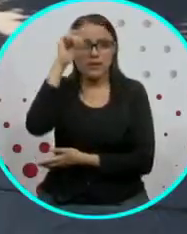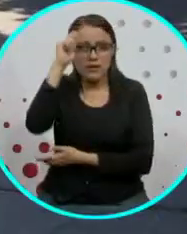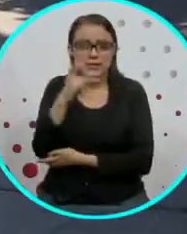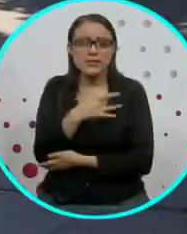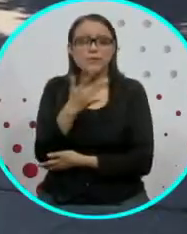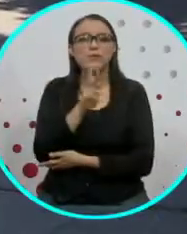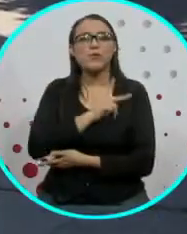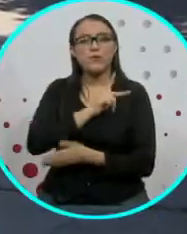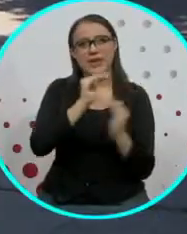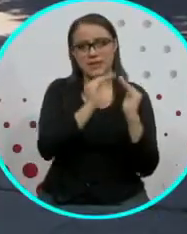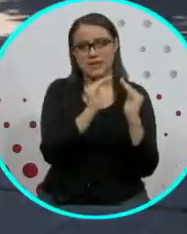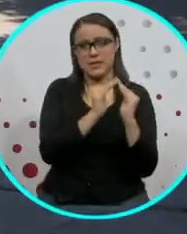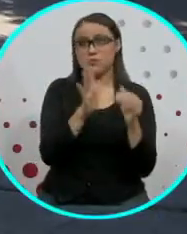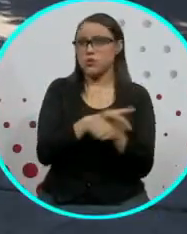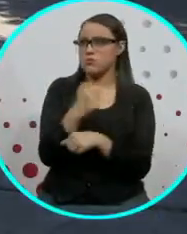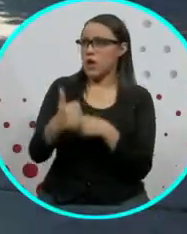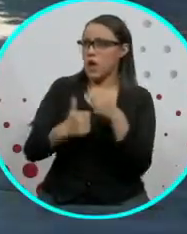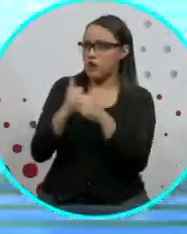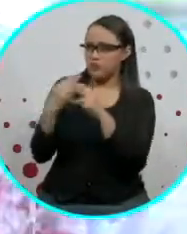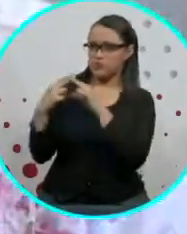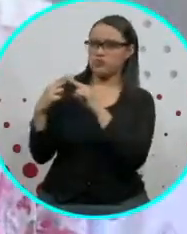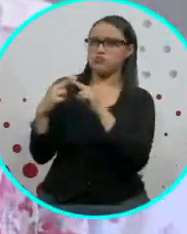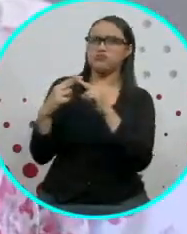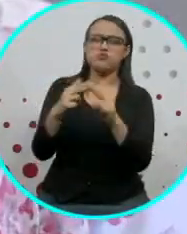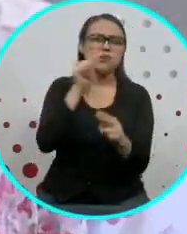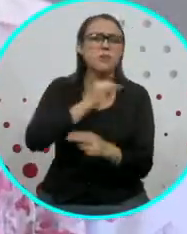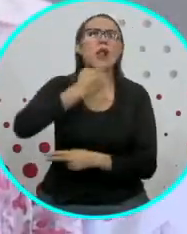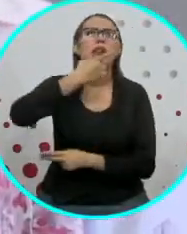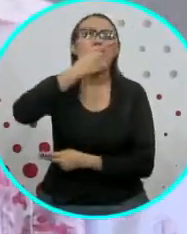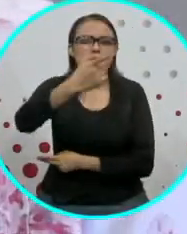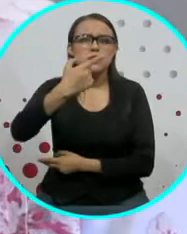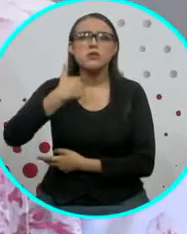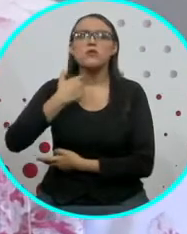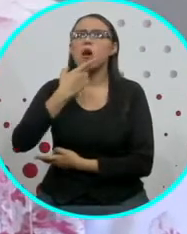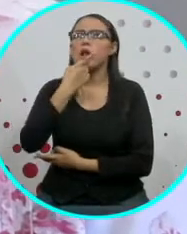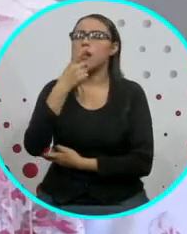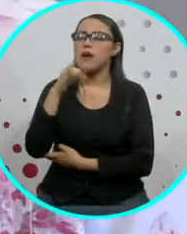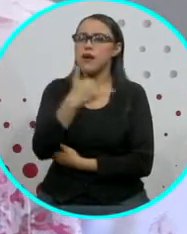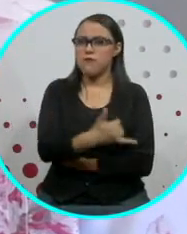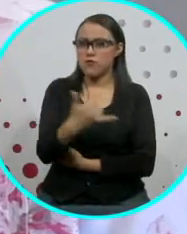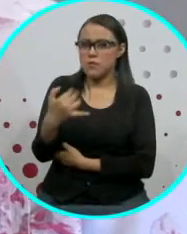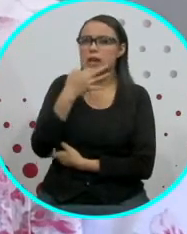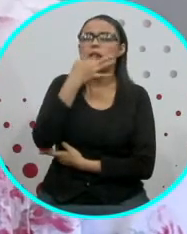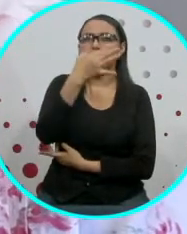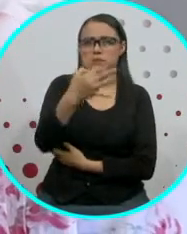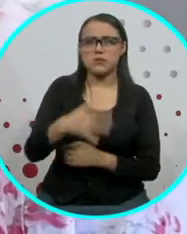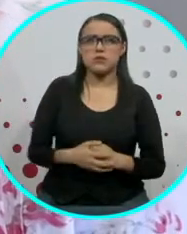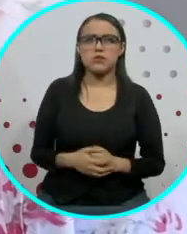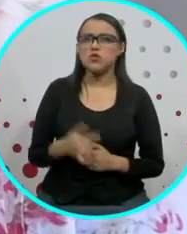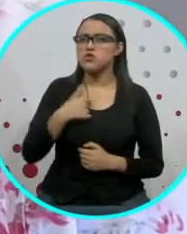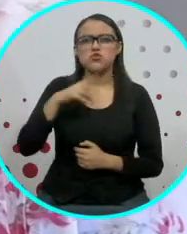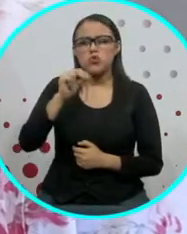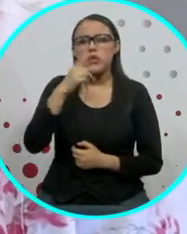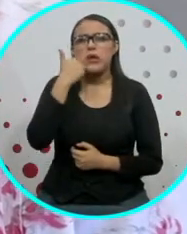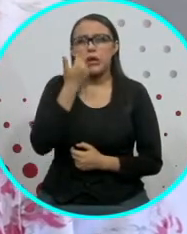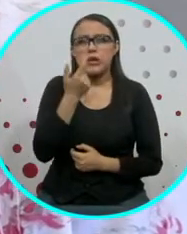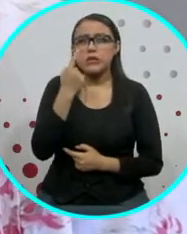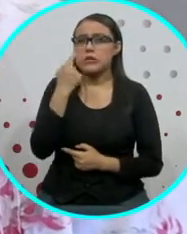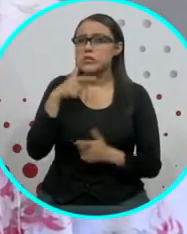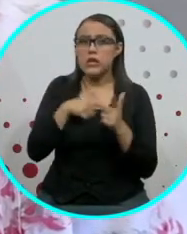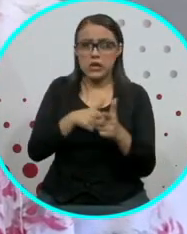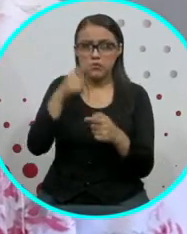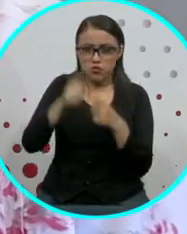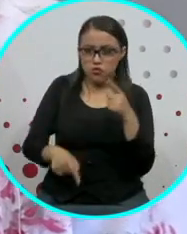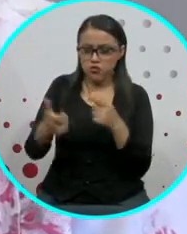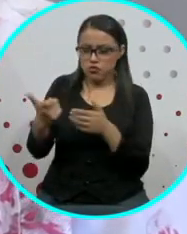en su hogar. Son demasiados años. Yo le digo a la Infonavit, o sea, yo lo que ya no quiero es que me estén descontando